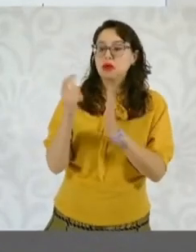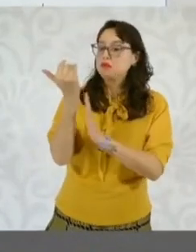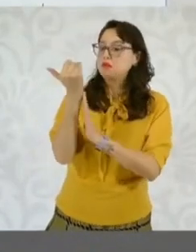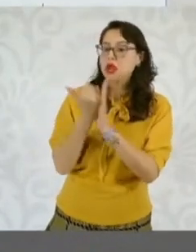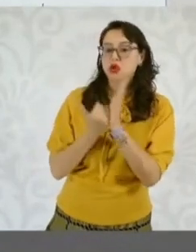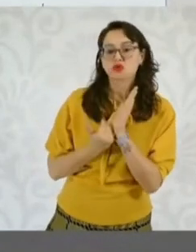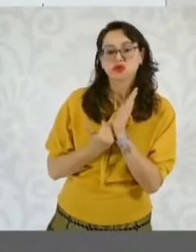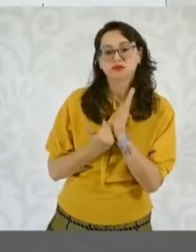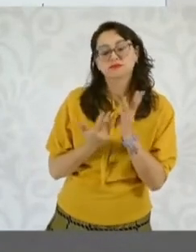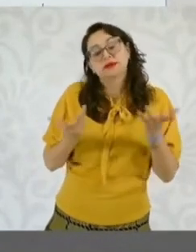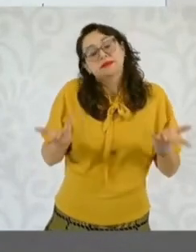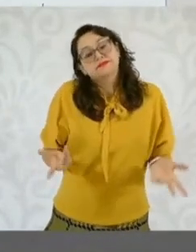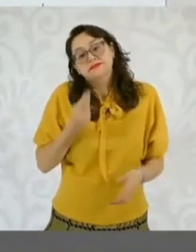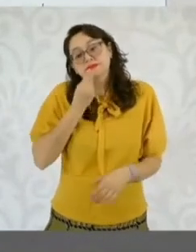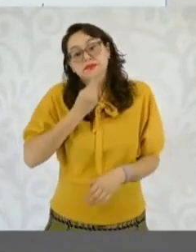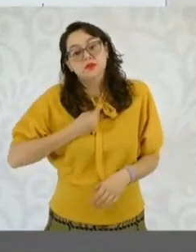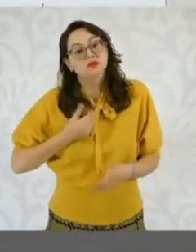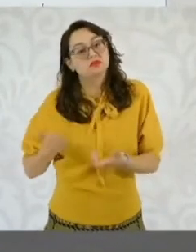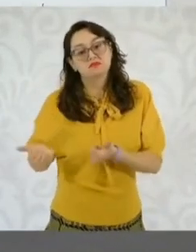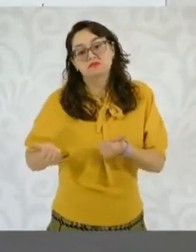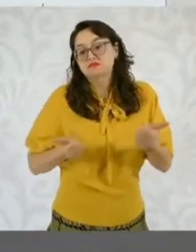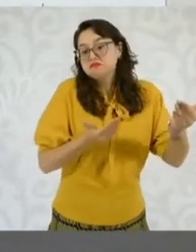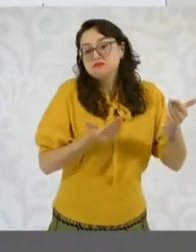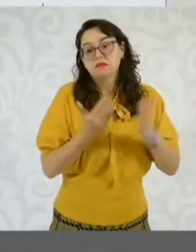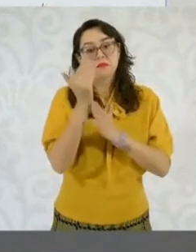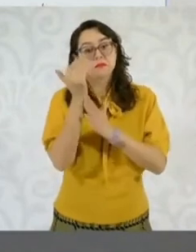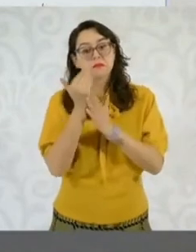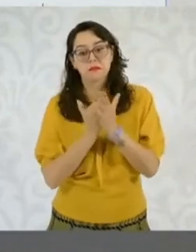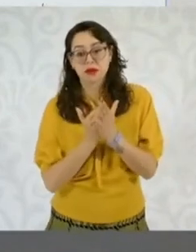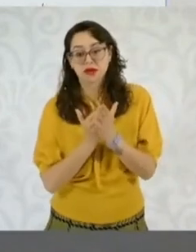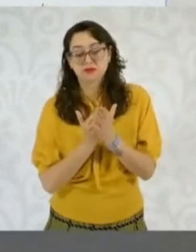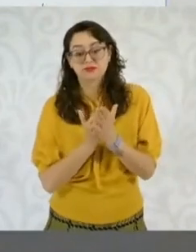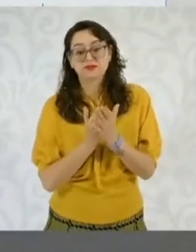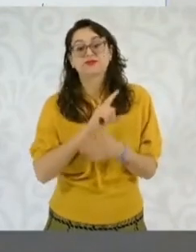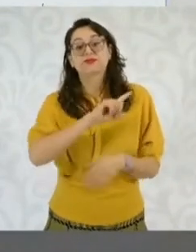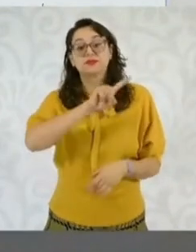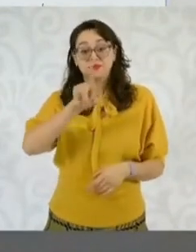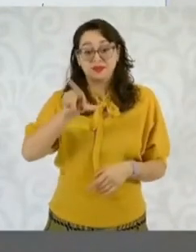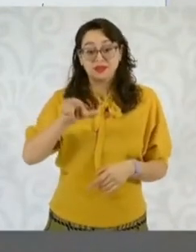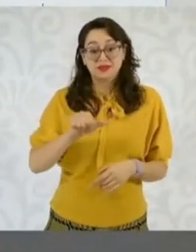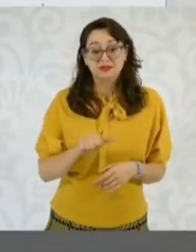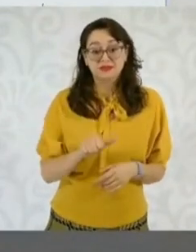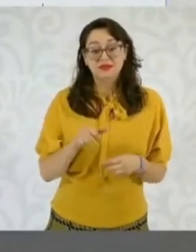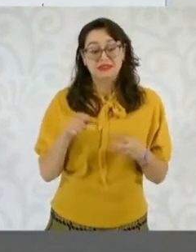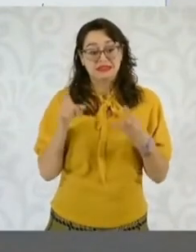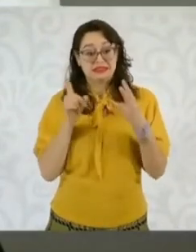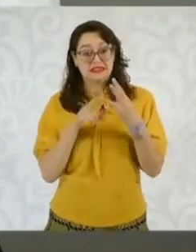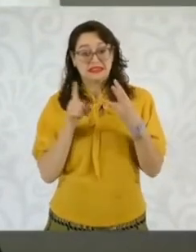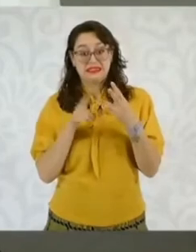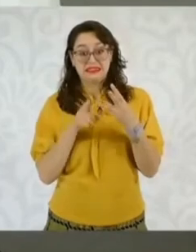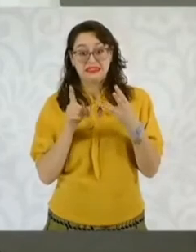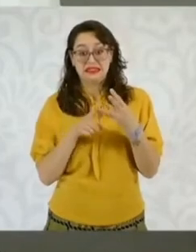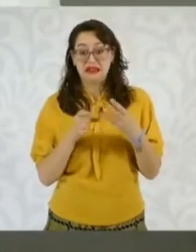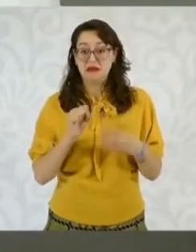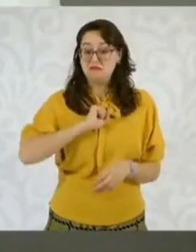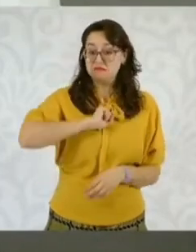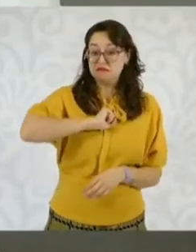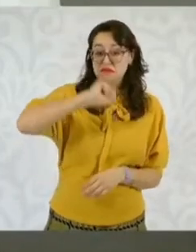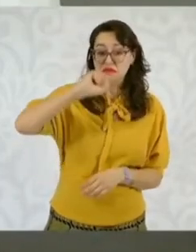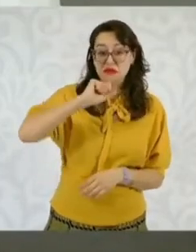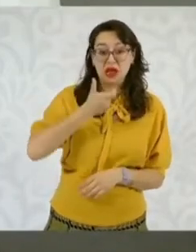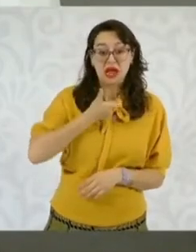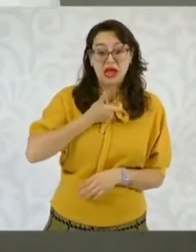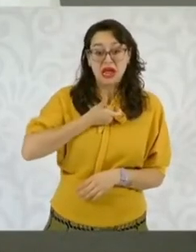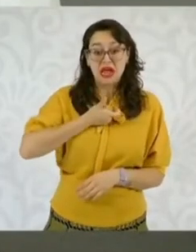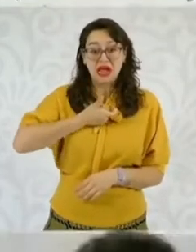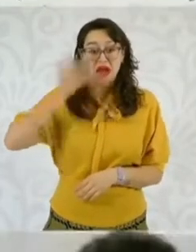contrae. Y finalmente, puede haber problemas en las cadenas de suministro, porque las tarifas tan altas tienen un